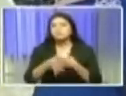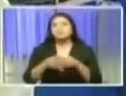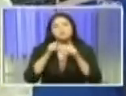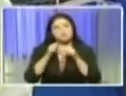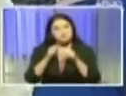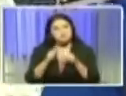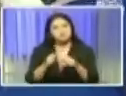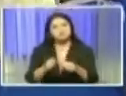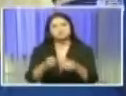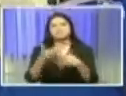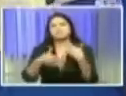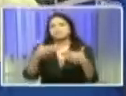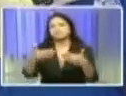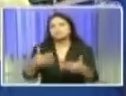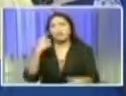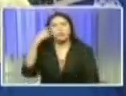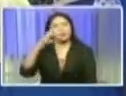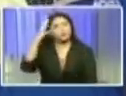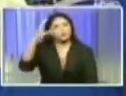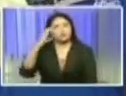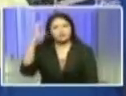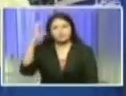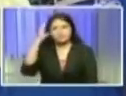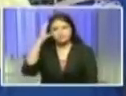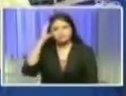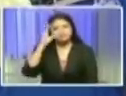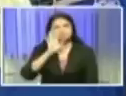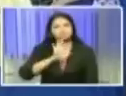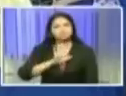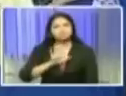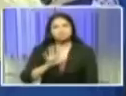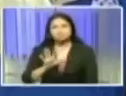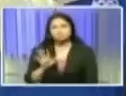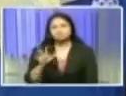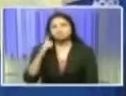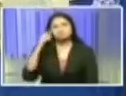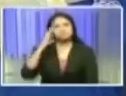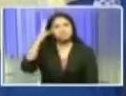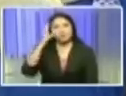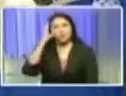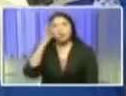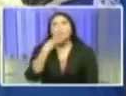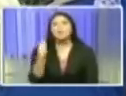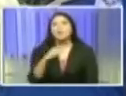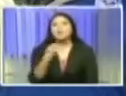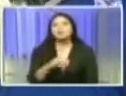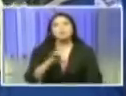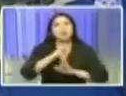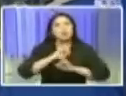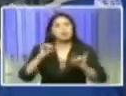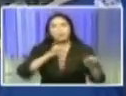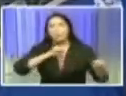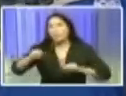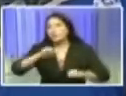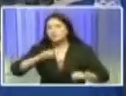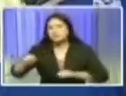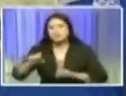mantener la conciencia de la juventud movilizada,